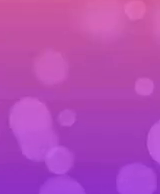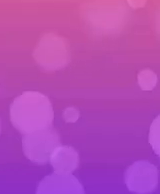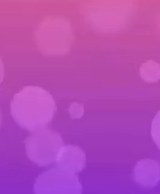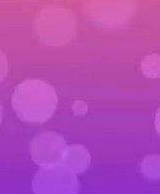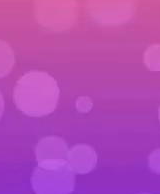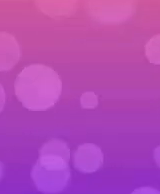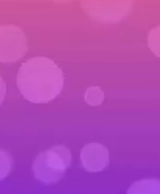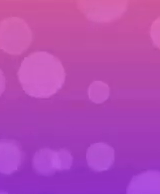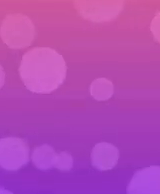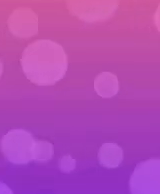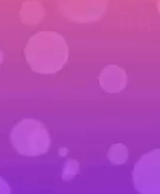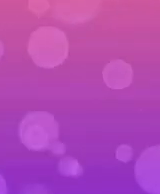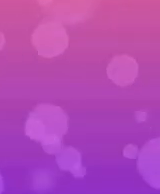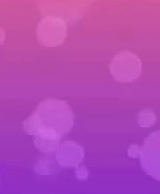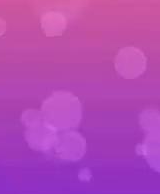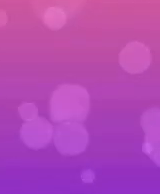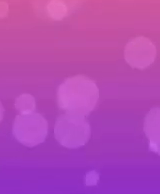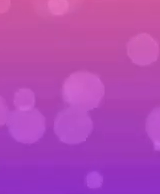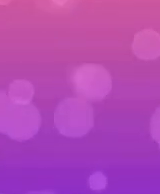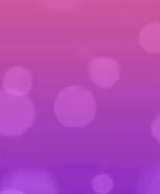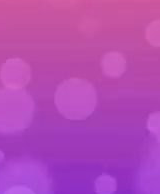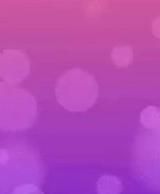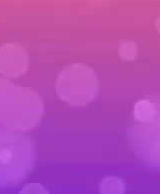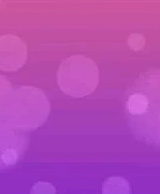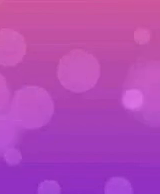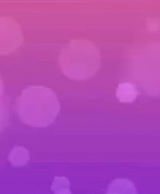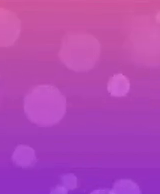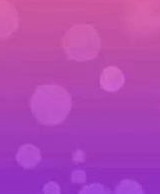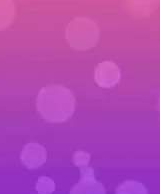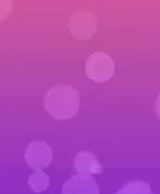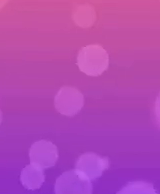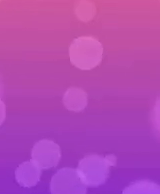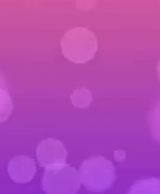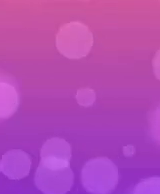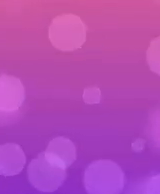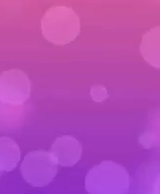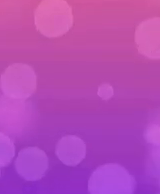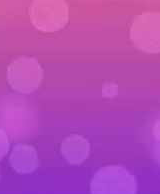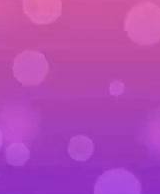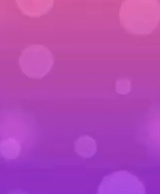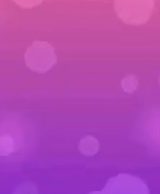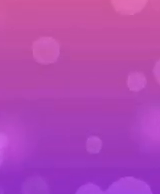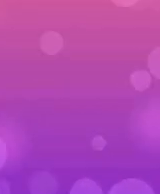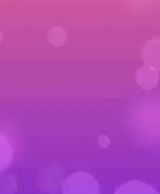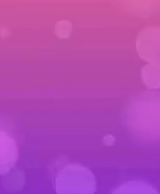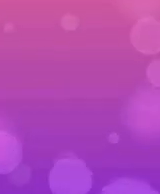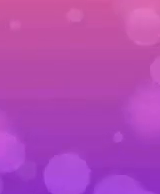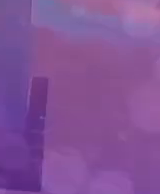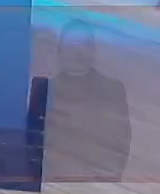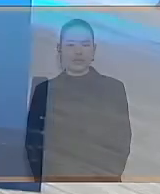suerte tendré. Bienvenidos al sorteo Loto. ¡Loto! ¡Te cambia la vida!